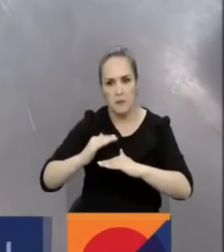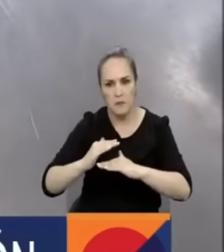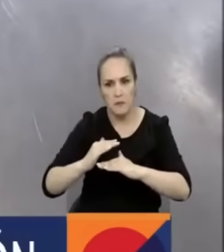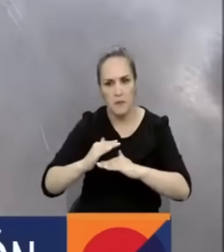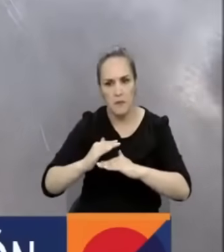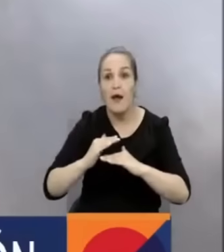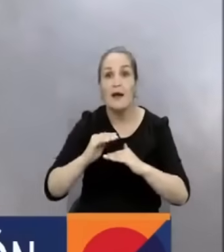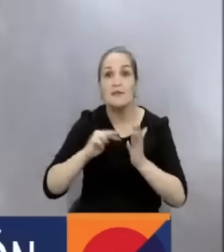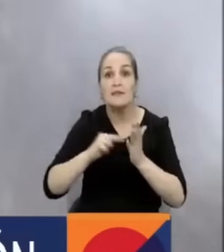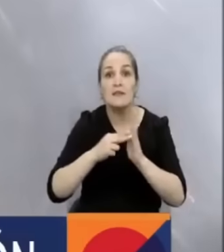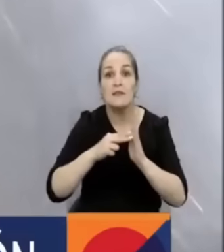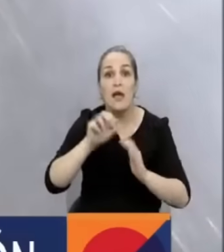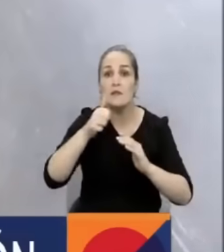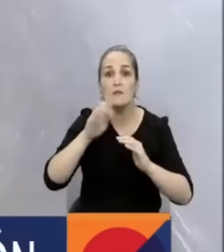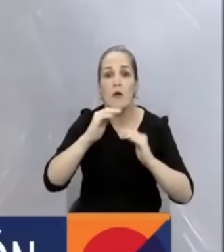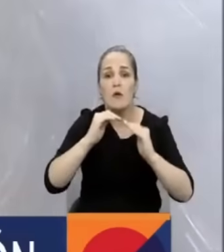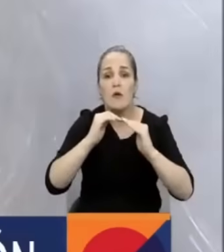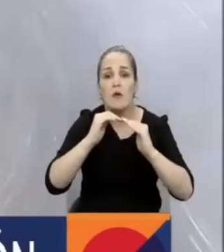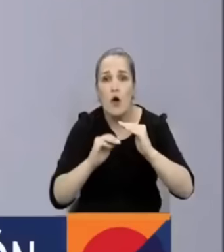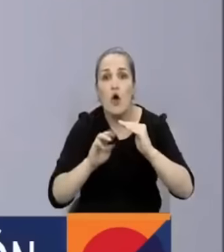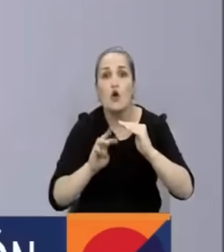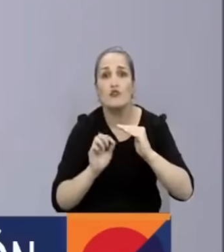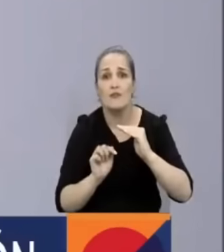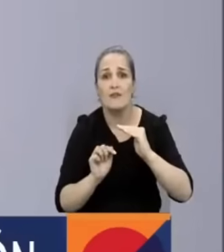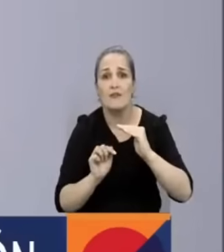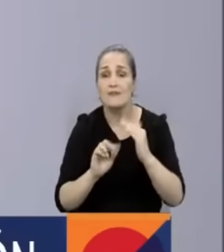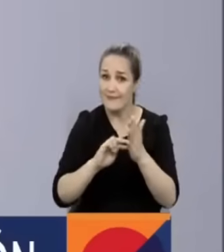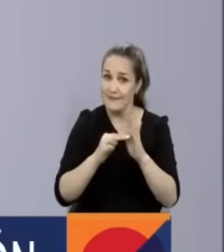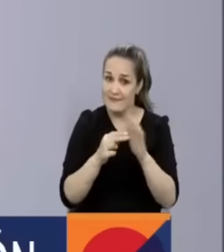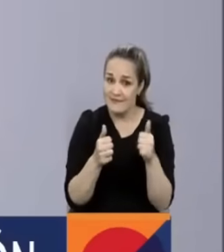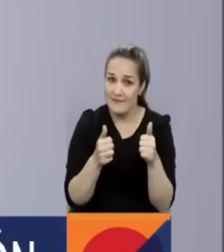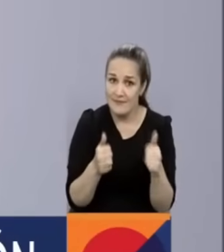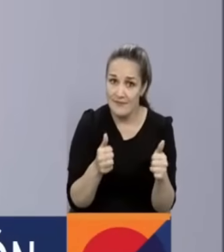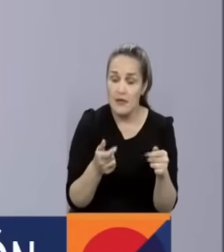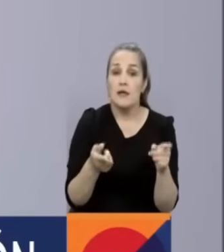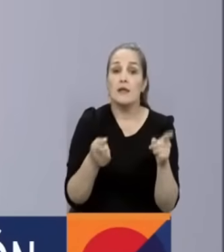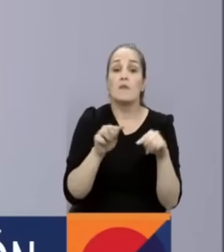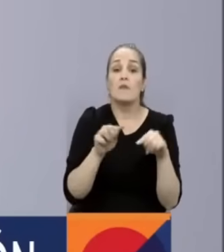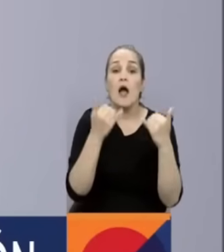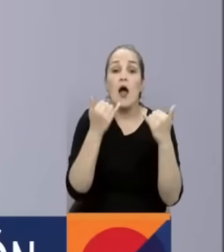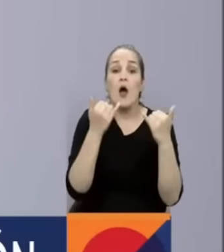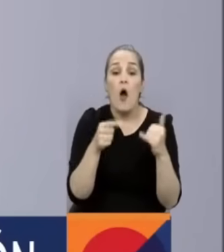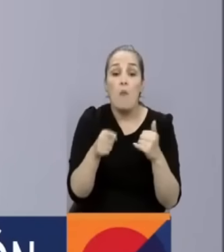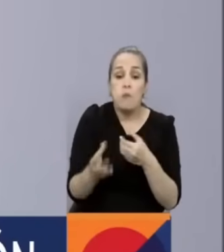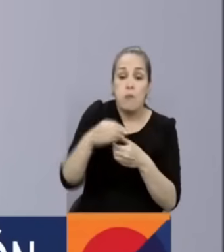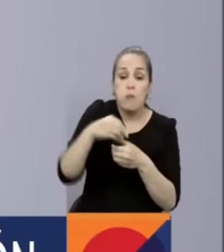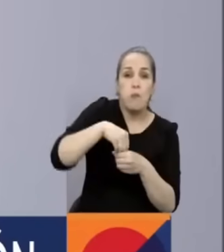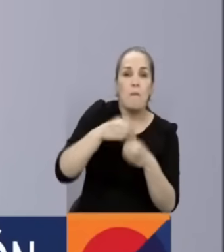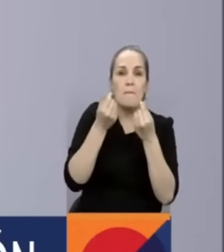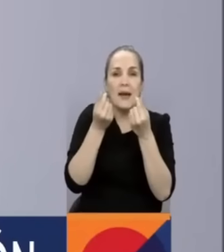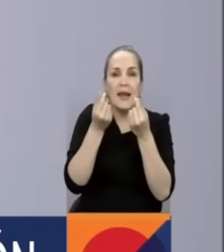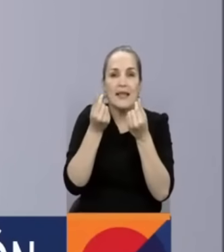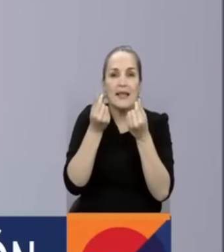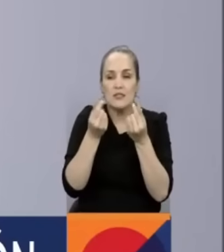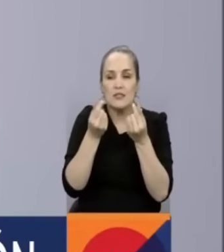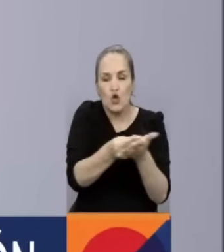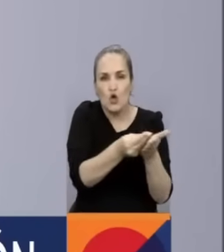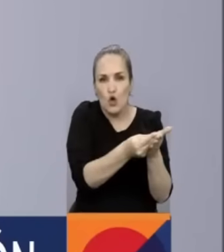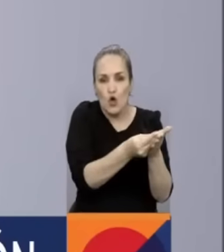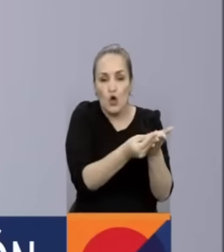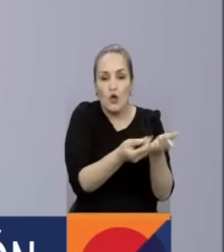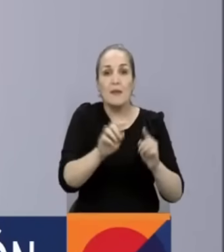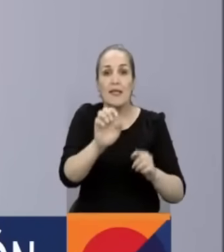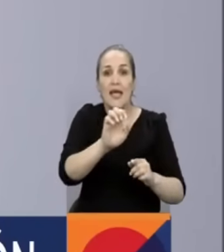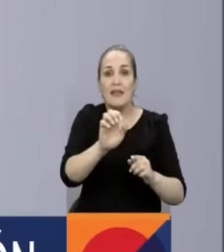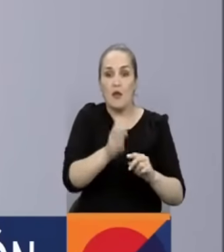dígito. Tercero, que aquí ya están incluidos los precios que se tienen que incrementar en el mes